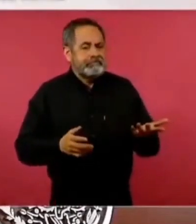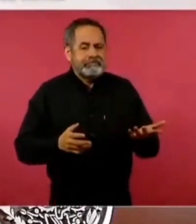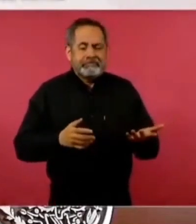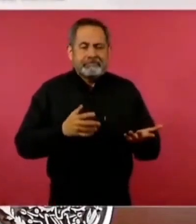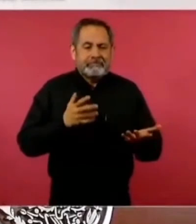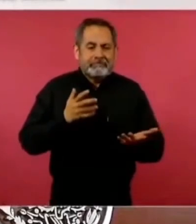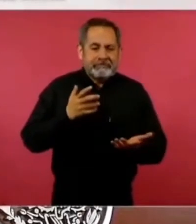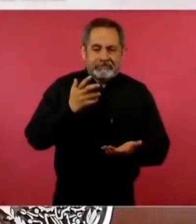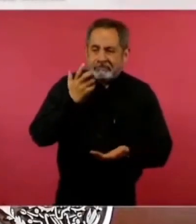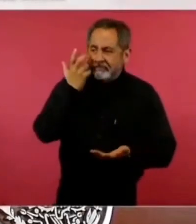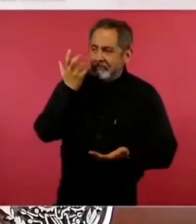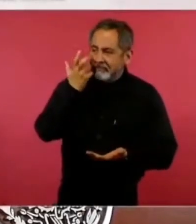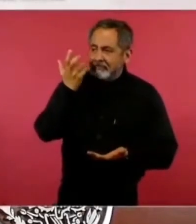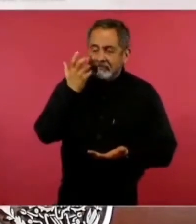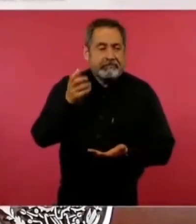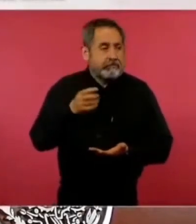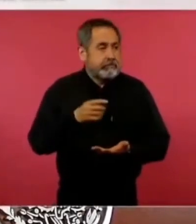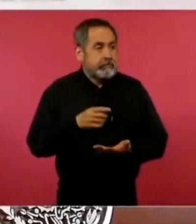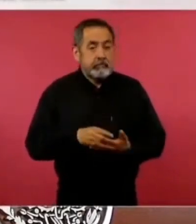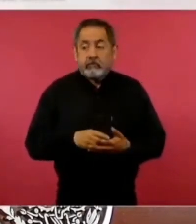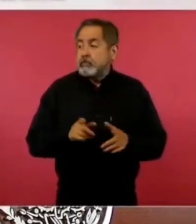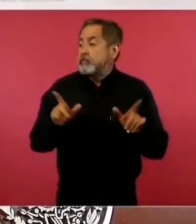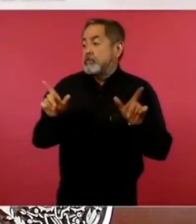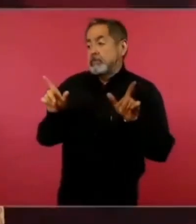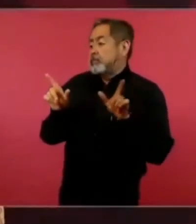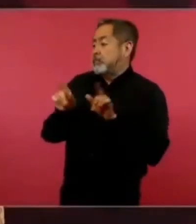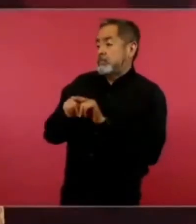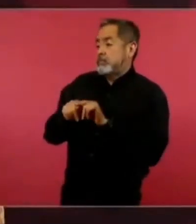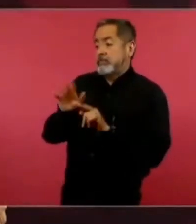de fuentes anónimas